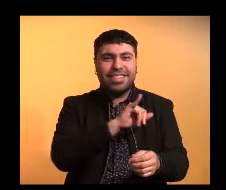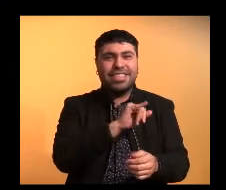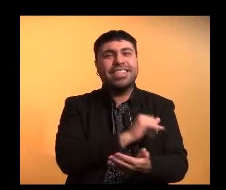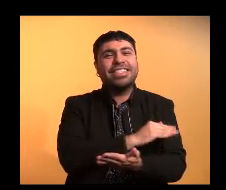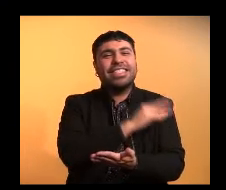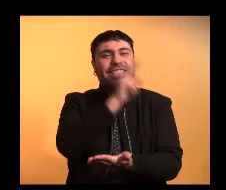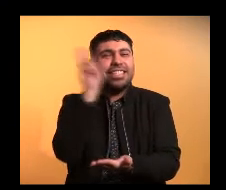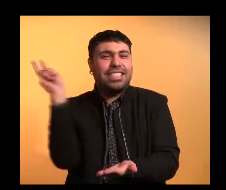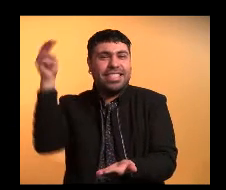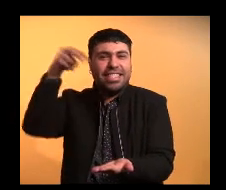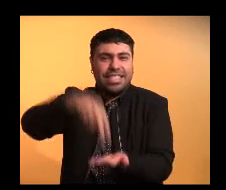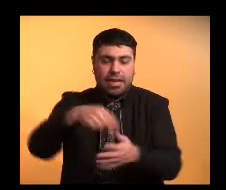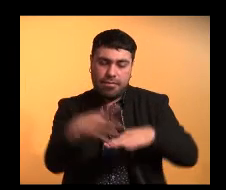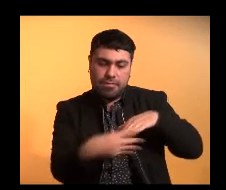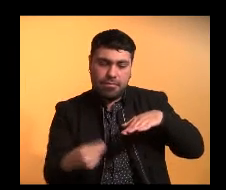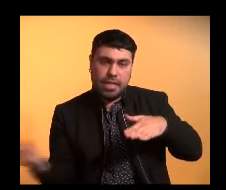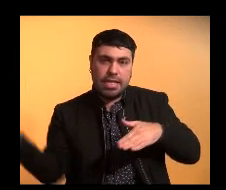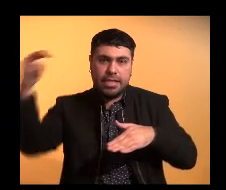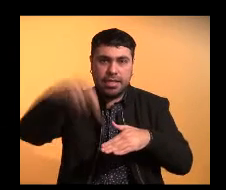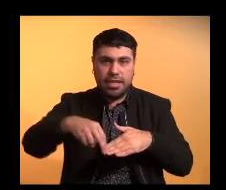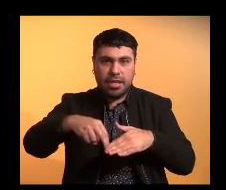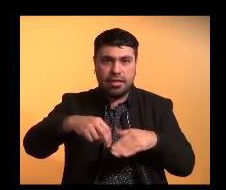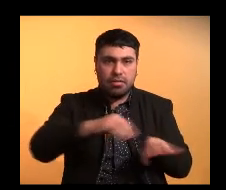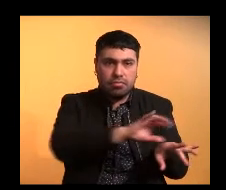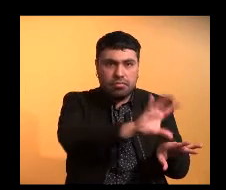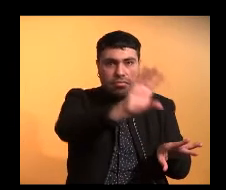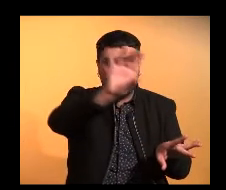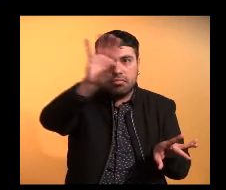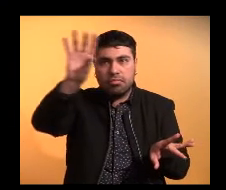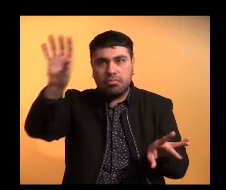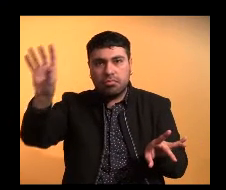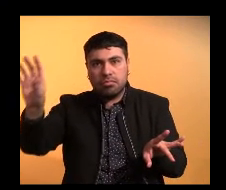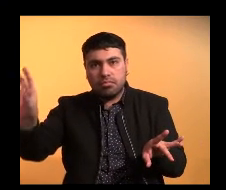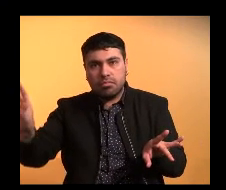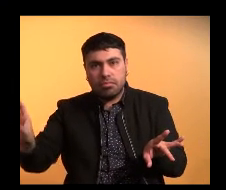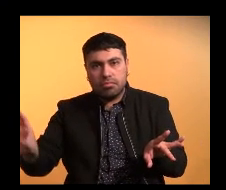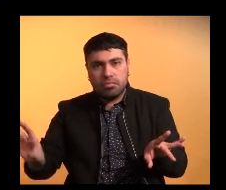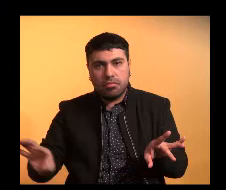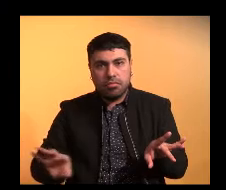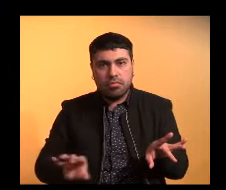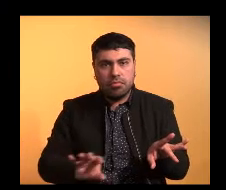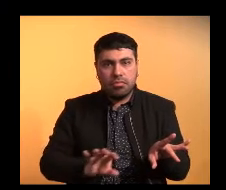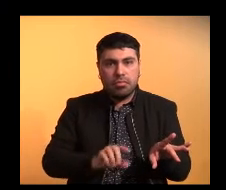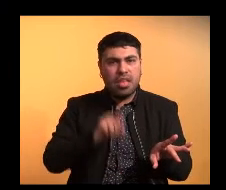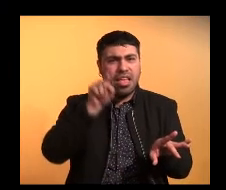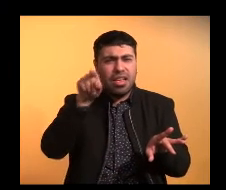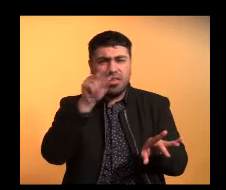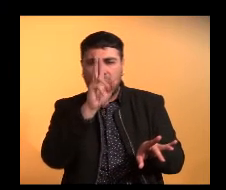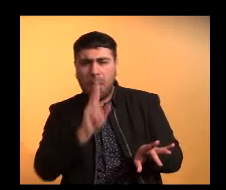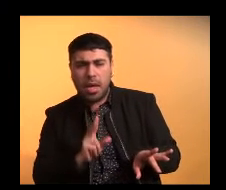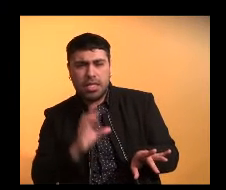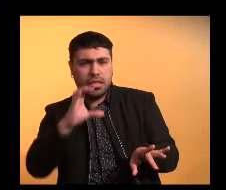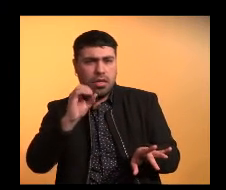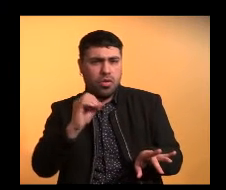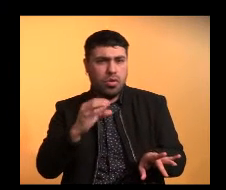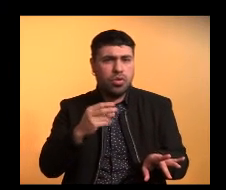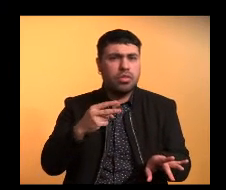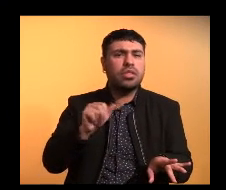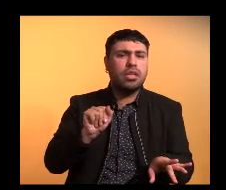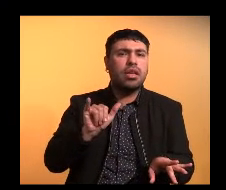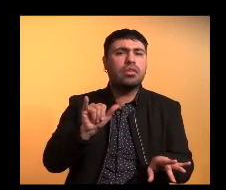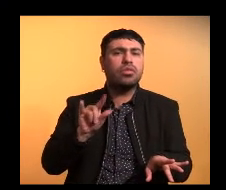ese es el recorrido que probablemente hizo alguno de estos trozos que nosotros encontramos, y eso además fue reportado como el mayor viaje